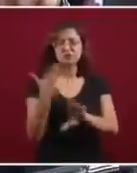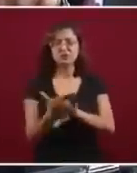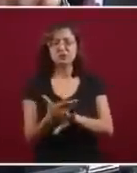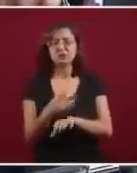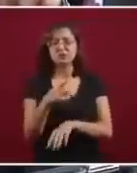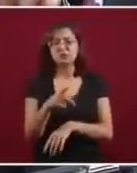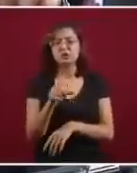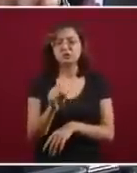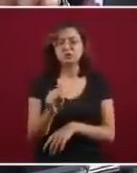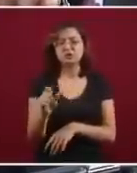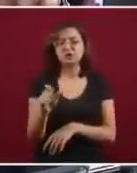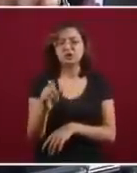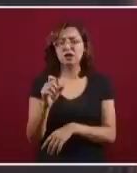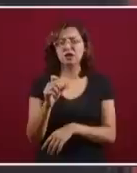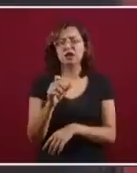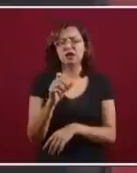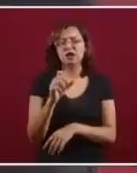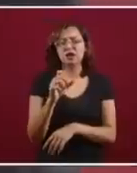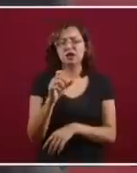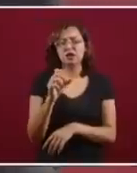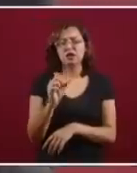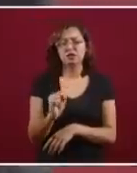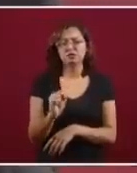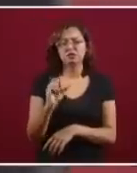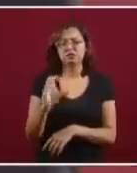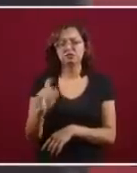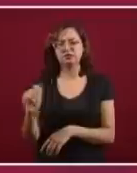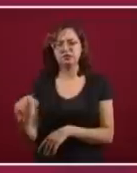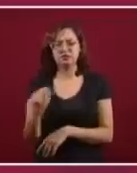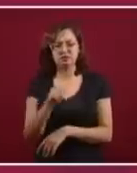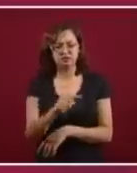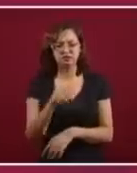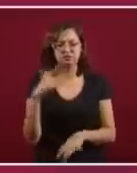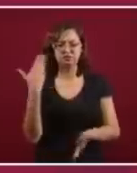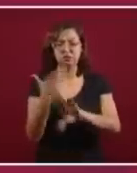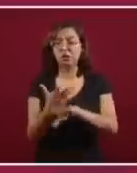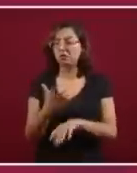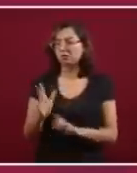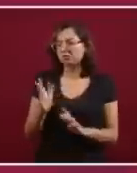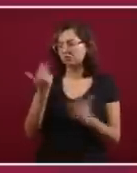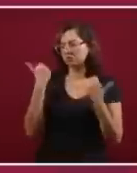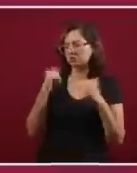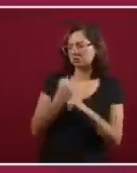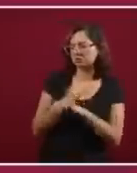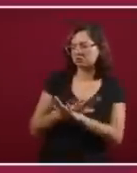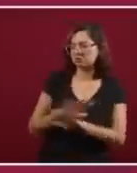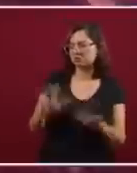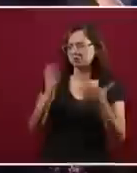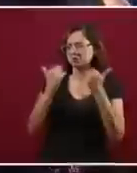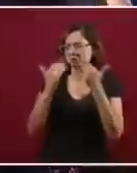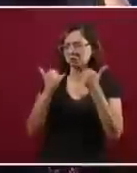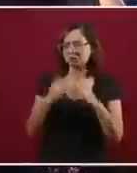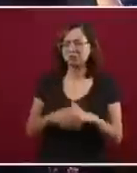la sct gerardo ruiz-esparza no tengo información sobre eso en particular